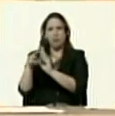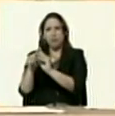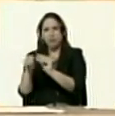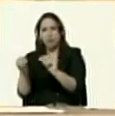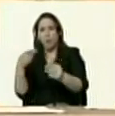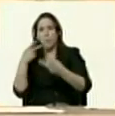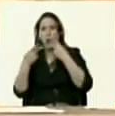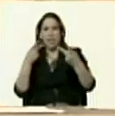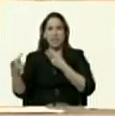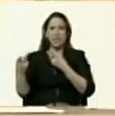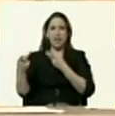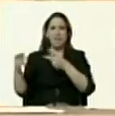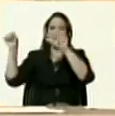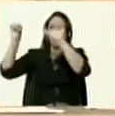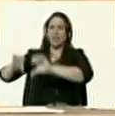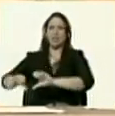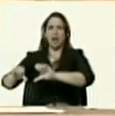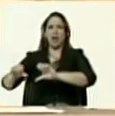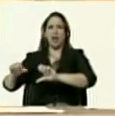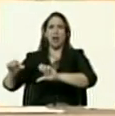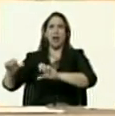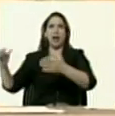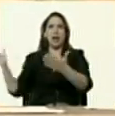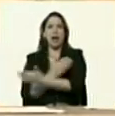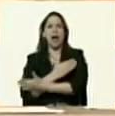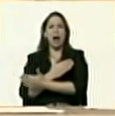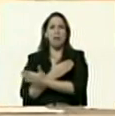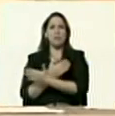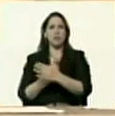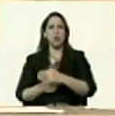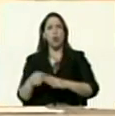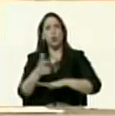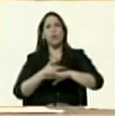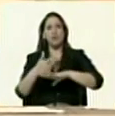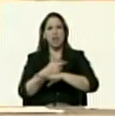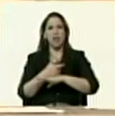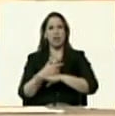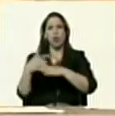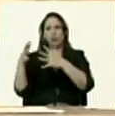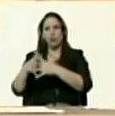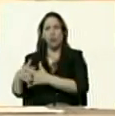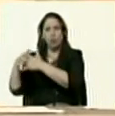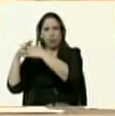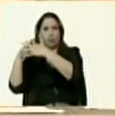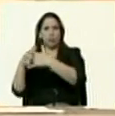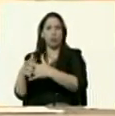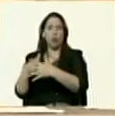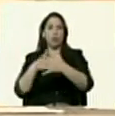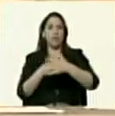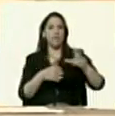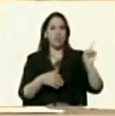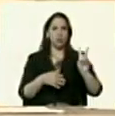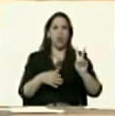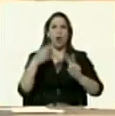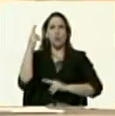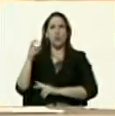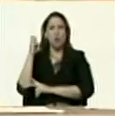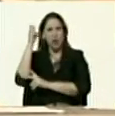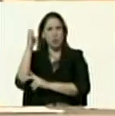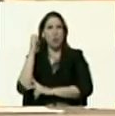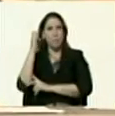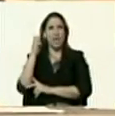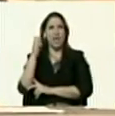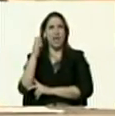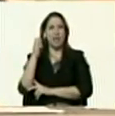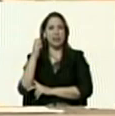de cambio de régimen de Donald Trump contra Venezuela. La Unión Europea está hundida en el fango. Tiene el barro, el fango hasta